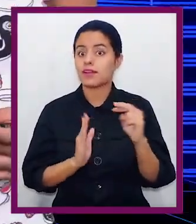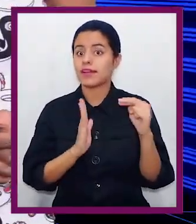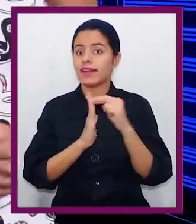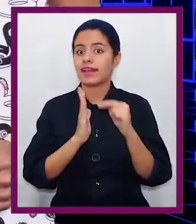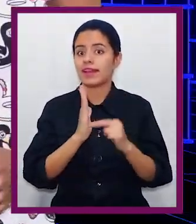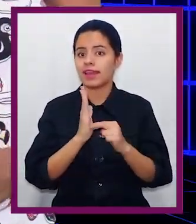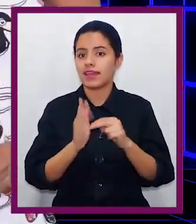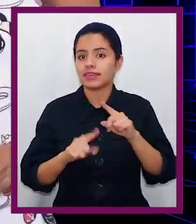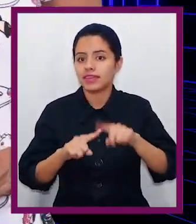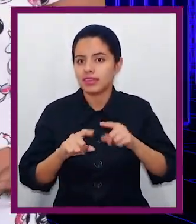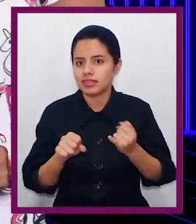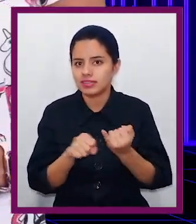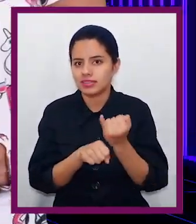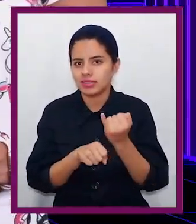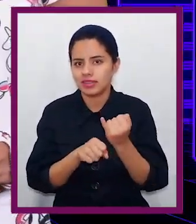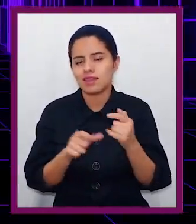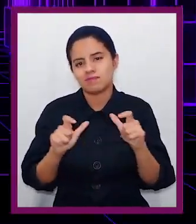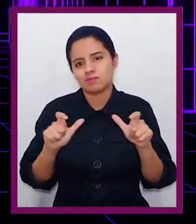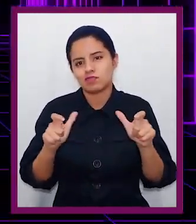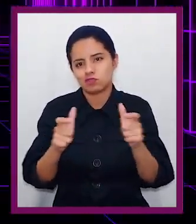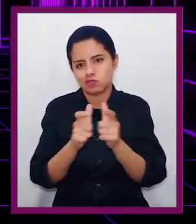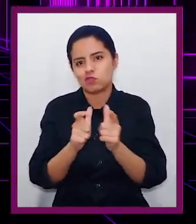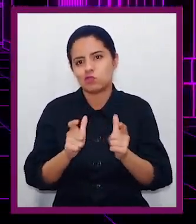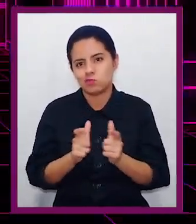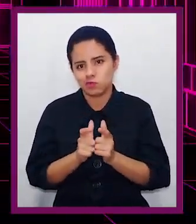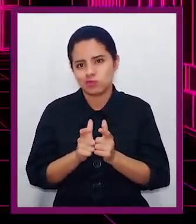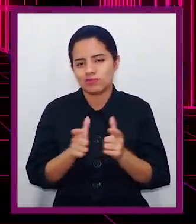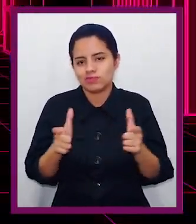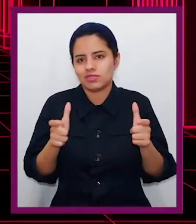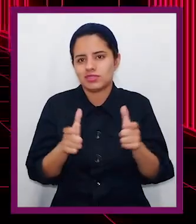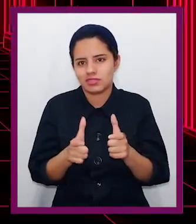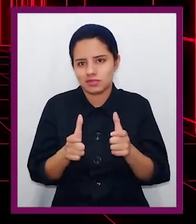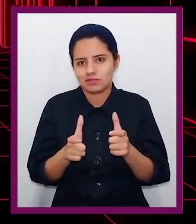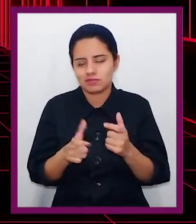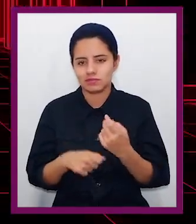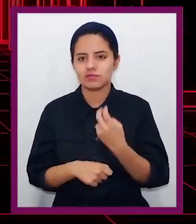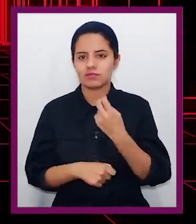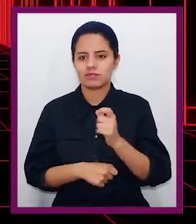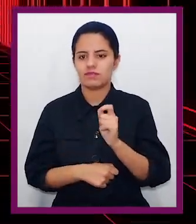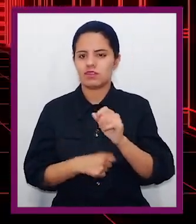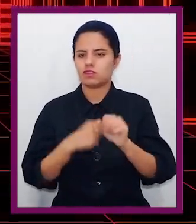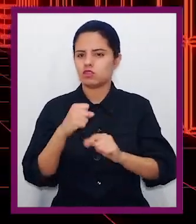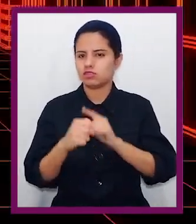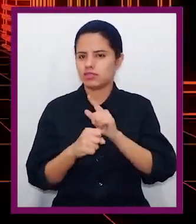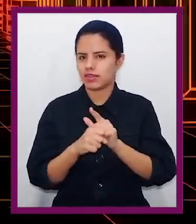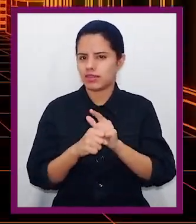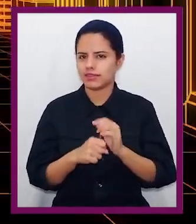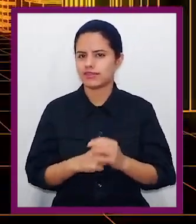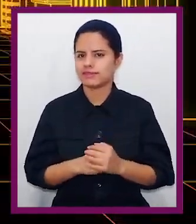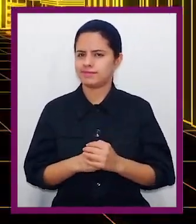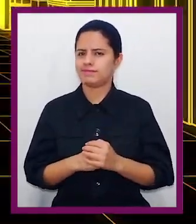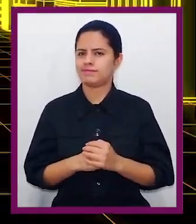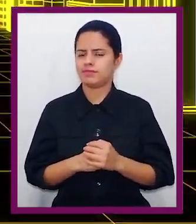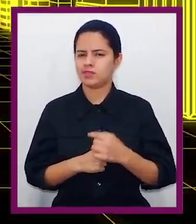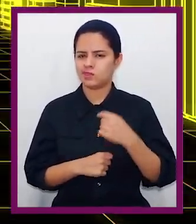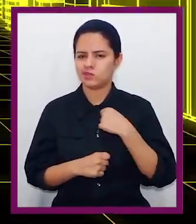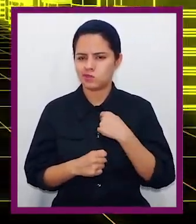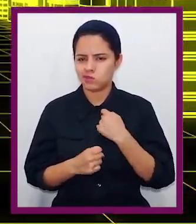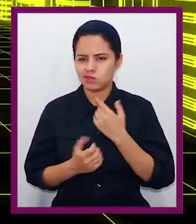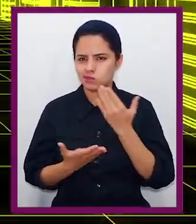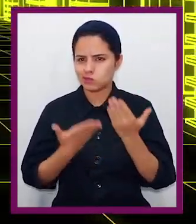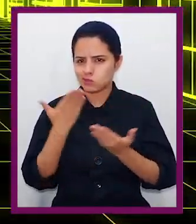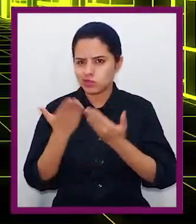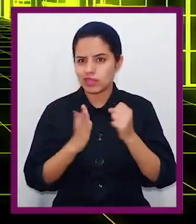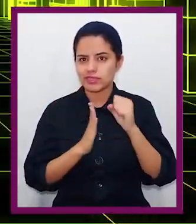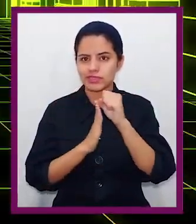cuantos. Eso hay que tenerlo en cuenta. Y eso significa que es una falsa construcción de las redes sociales. ¿Sabes qué? Ya me están dando ganas de